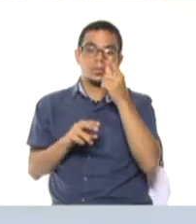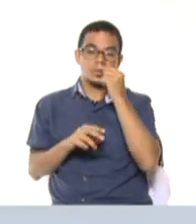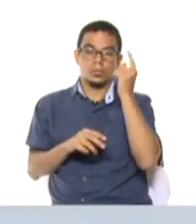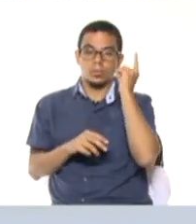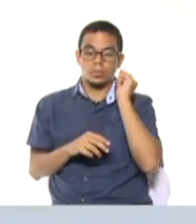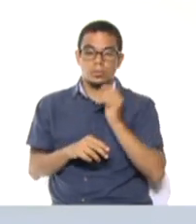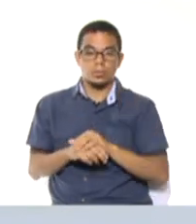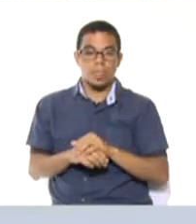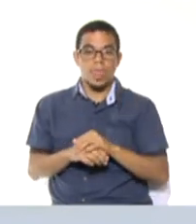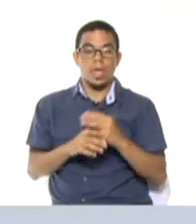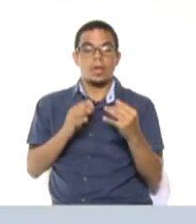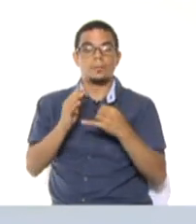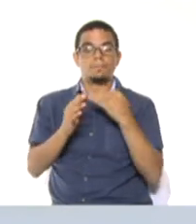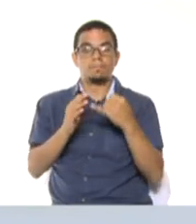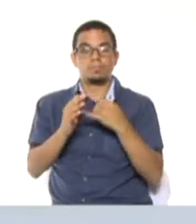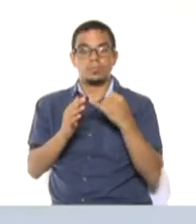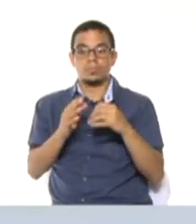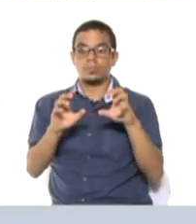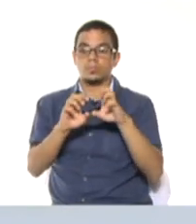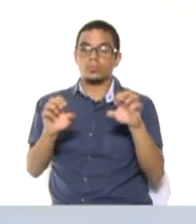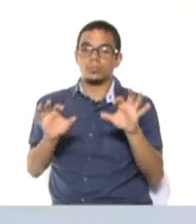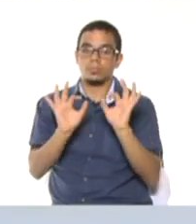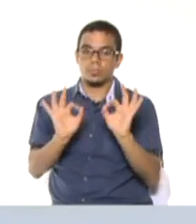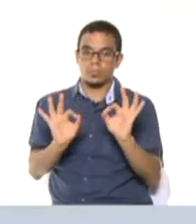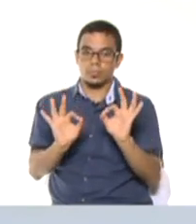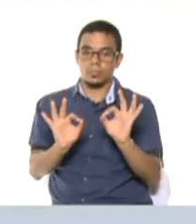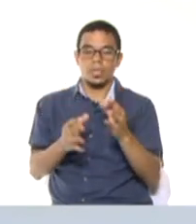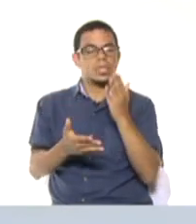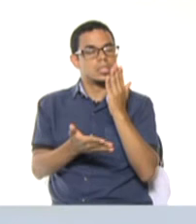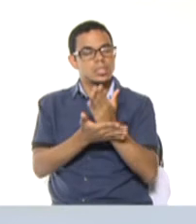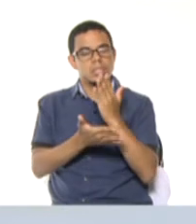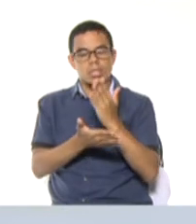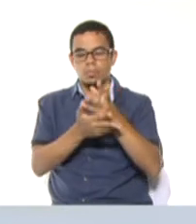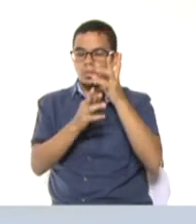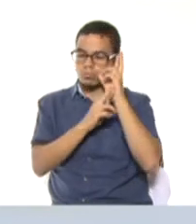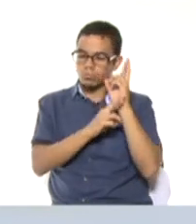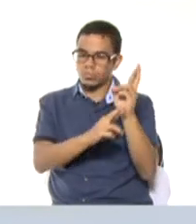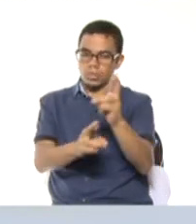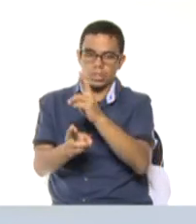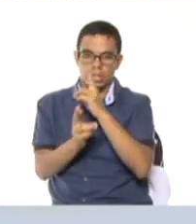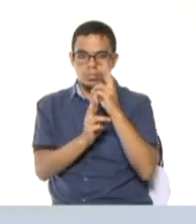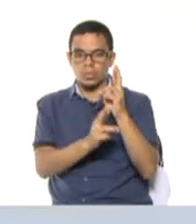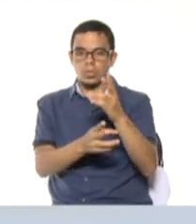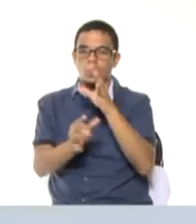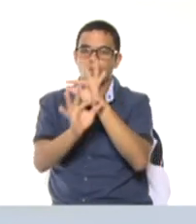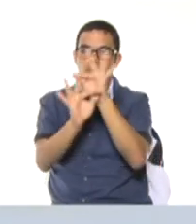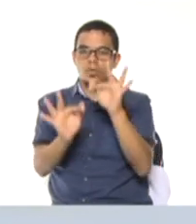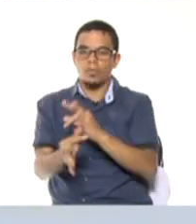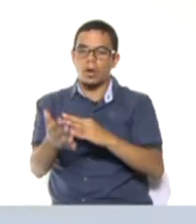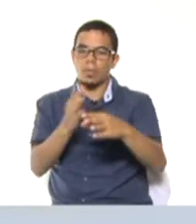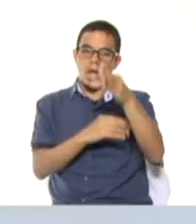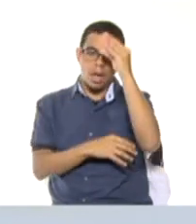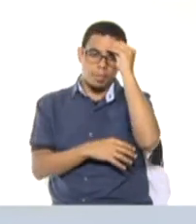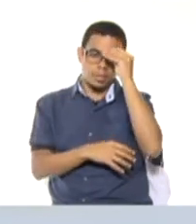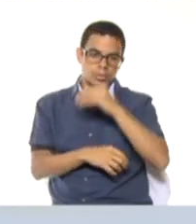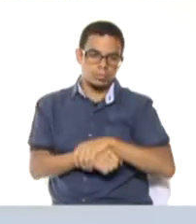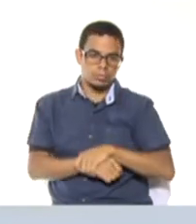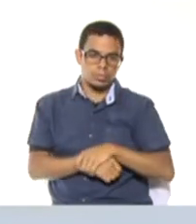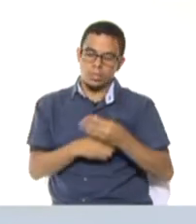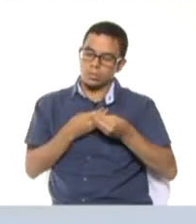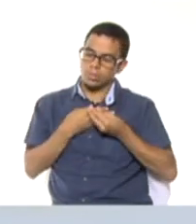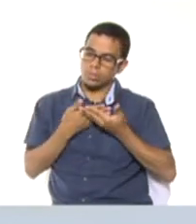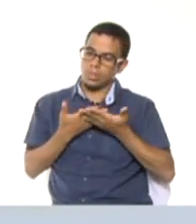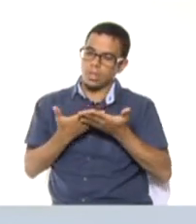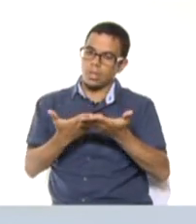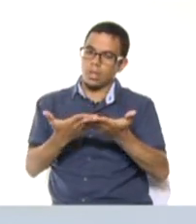que están en las instituciones de nuestra modalidad. Siempre respetando ese ritmo y ese estilo de aprendizaje, ofreciendo